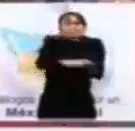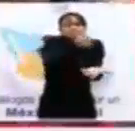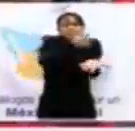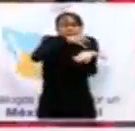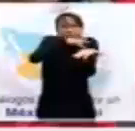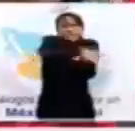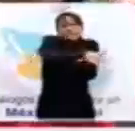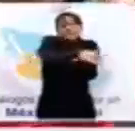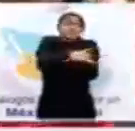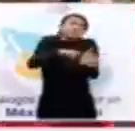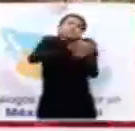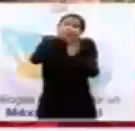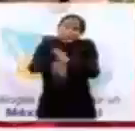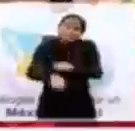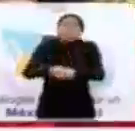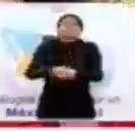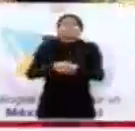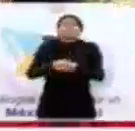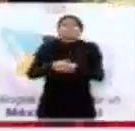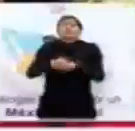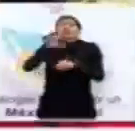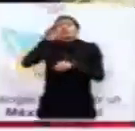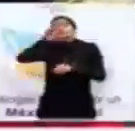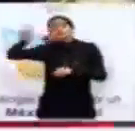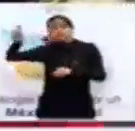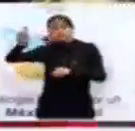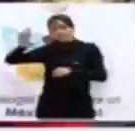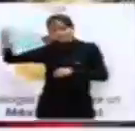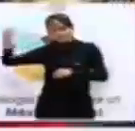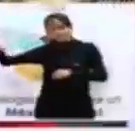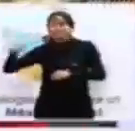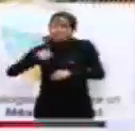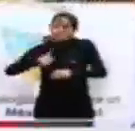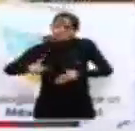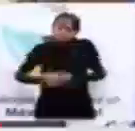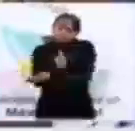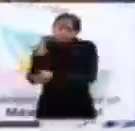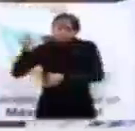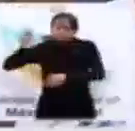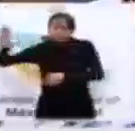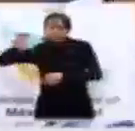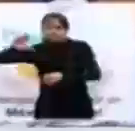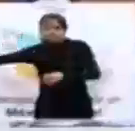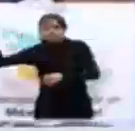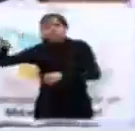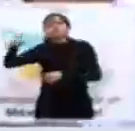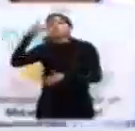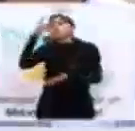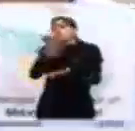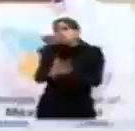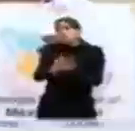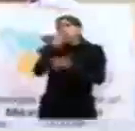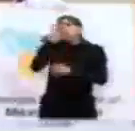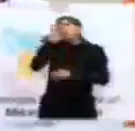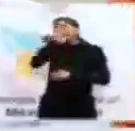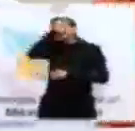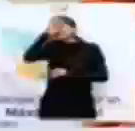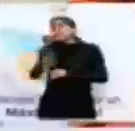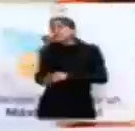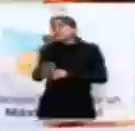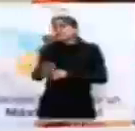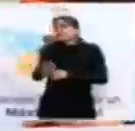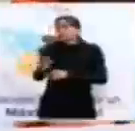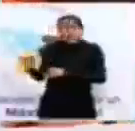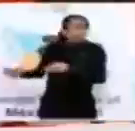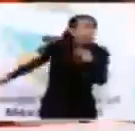voy a usar ese ejemplo por ser yo costarricense, únicamente el 4% de la cartera de los bancos, de la